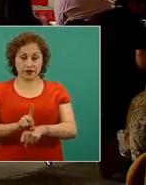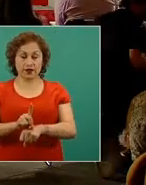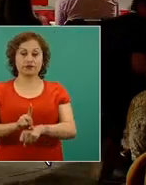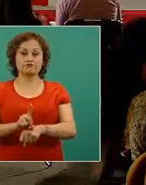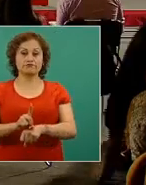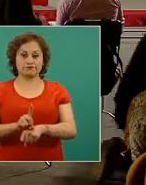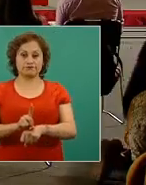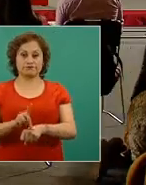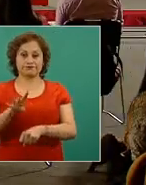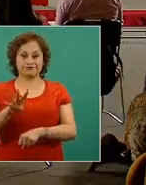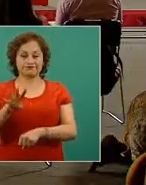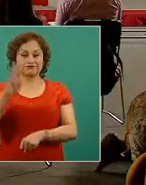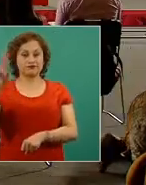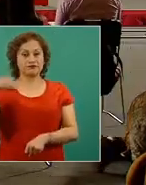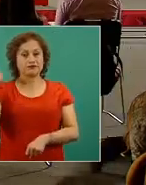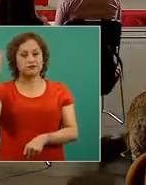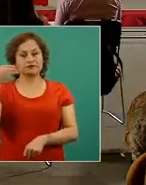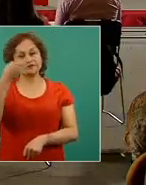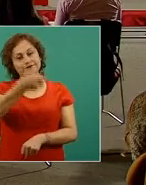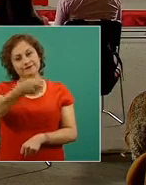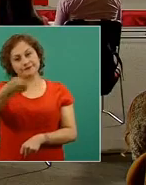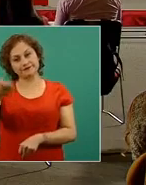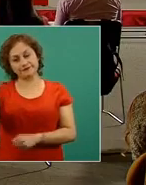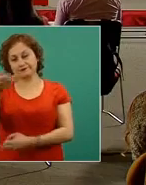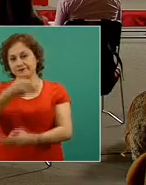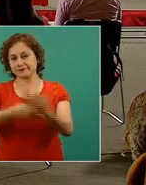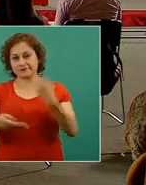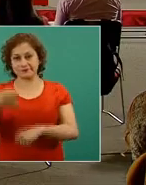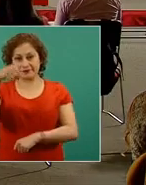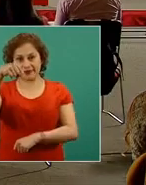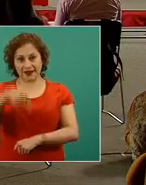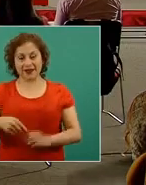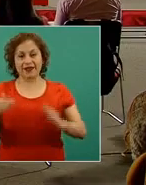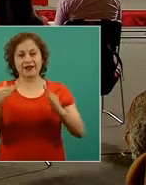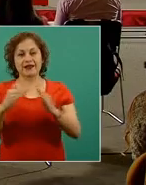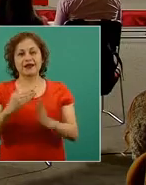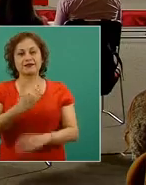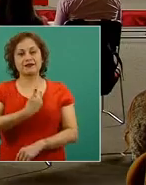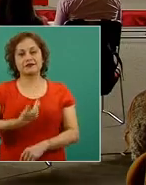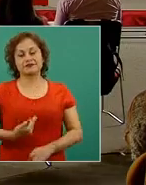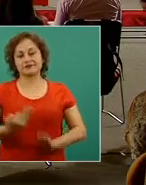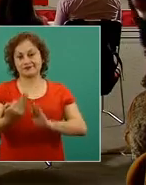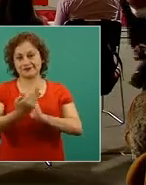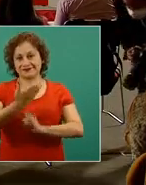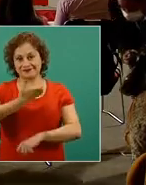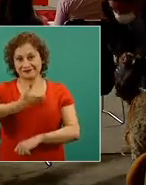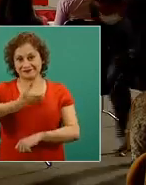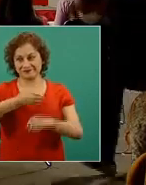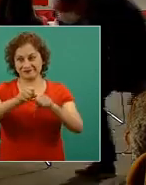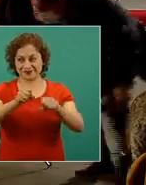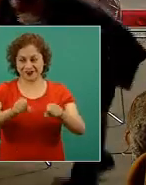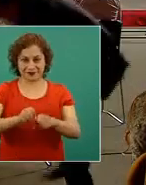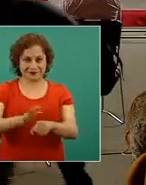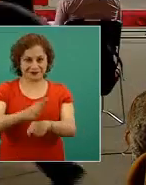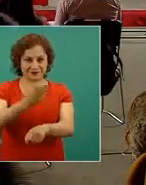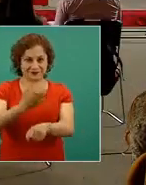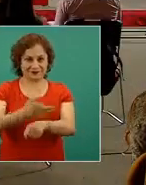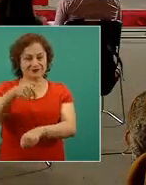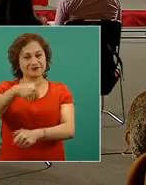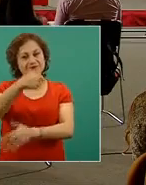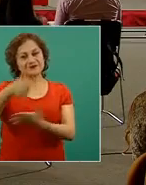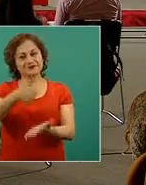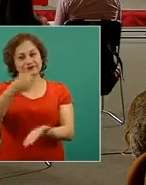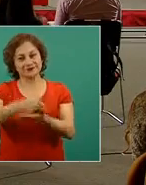Les saludamos a todas y todos desde el Salón Tesorería del Palacio Nacional de México y también el gusto que nos